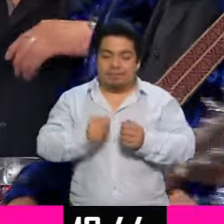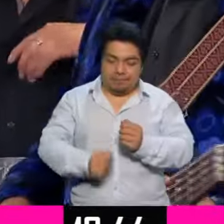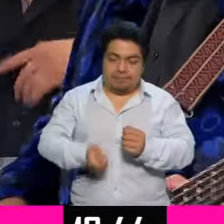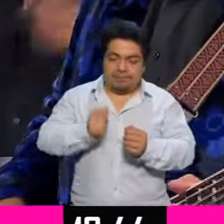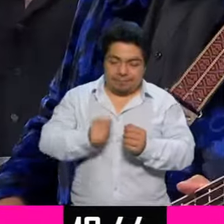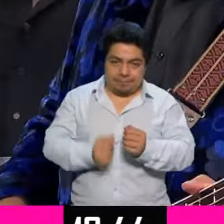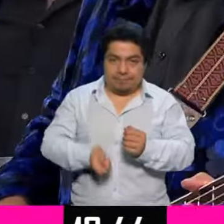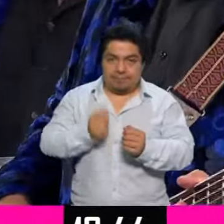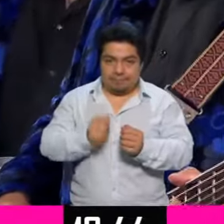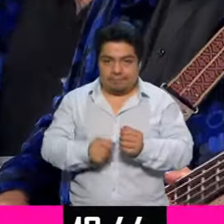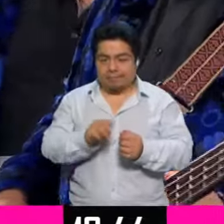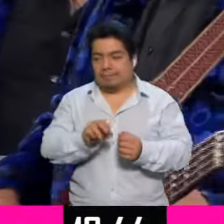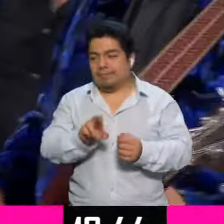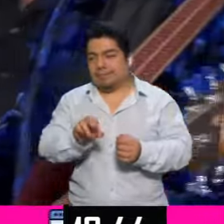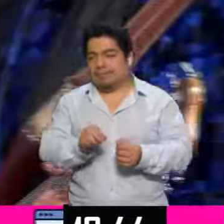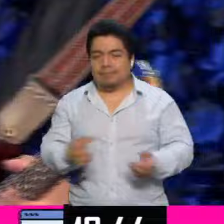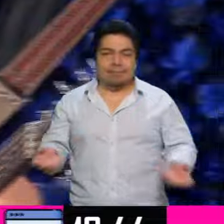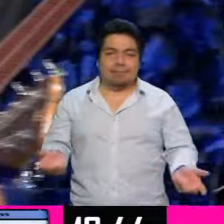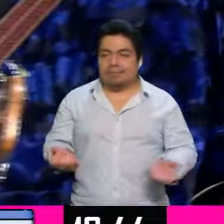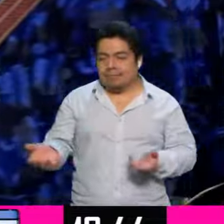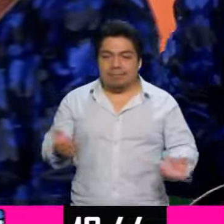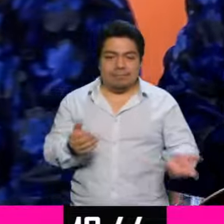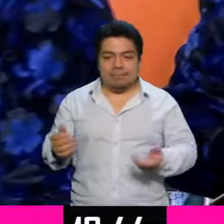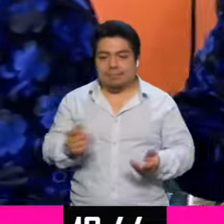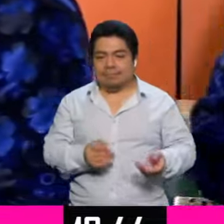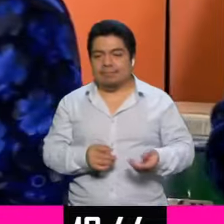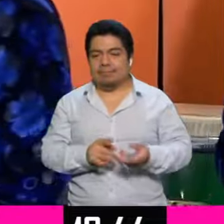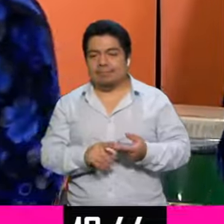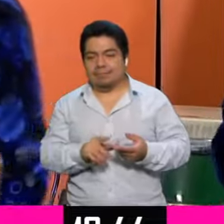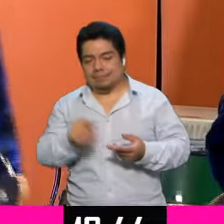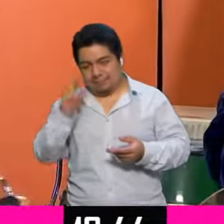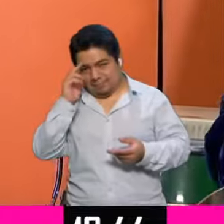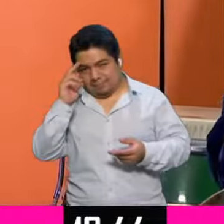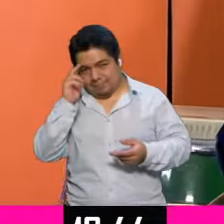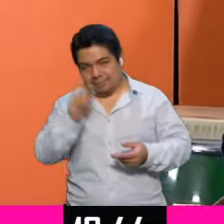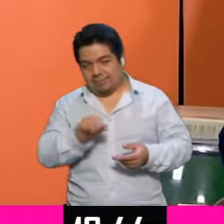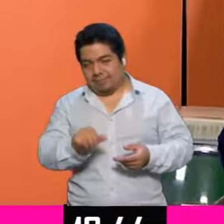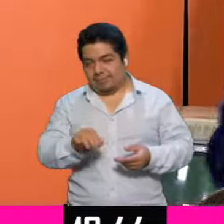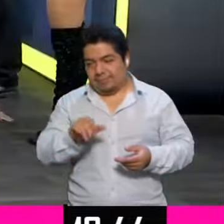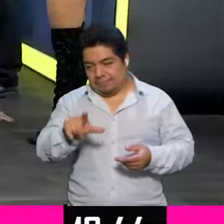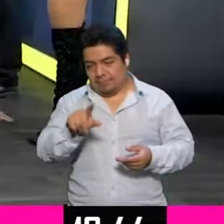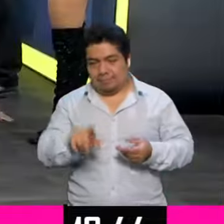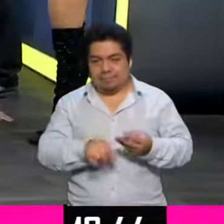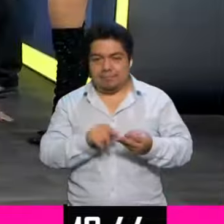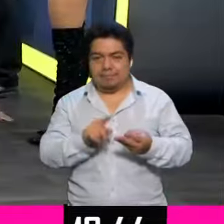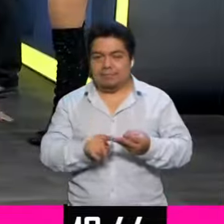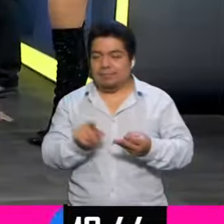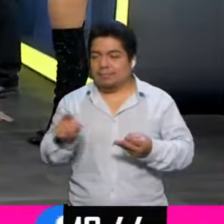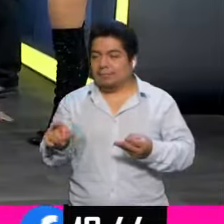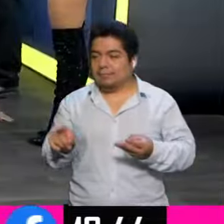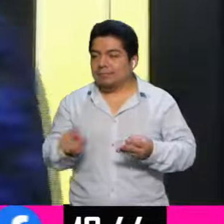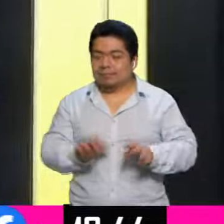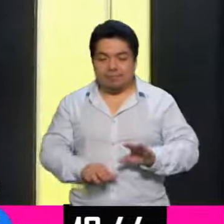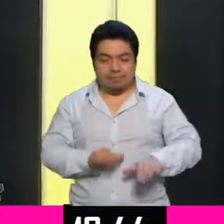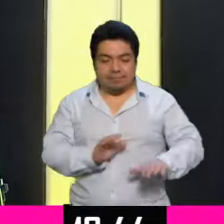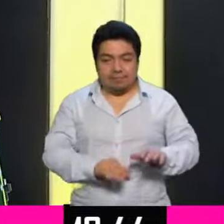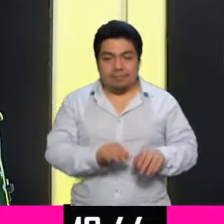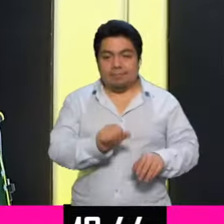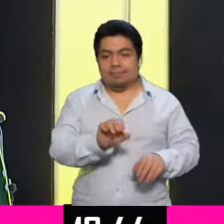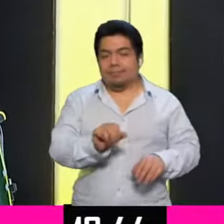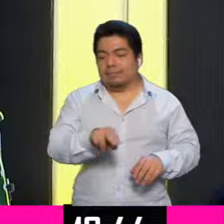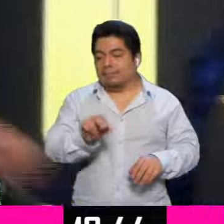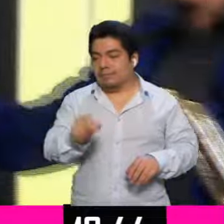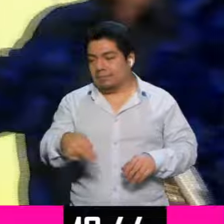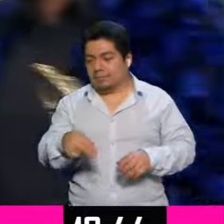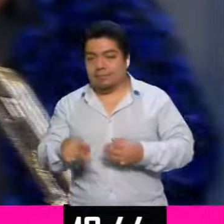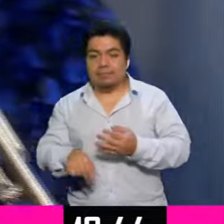está anotando en tu instrumento, carnal. En las pailas o tarolas. Hola, ¿qué tal? Emanuel, mucho gusto. Allá en las conga drums. Sebastián. Lo